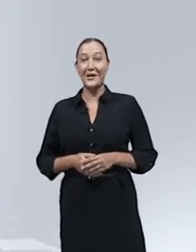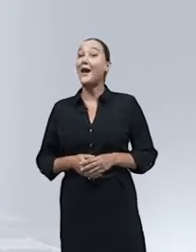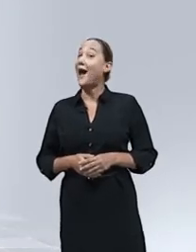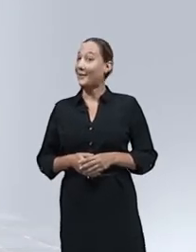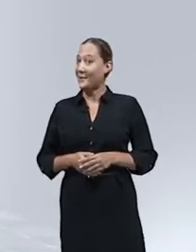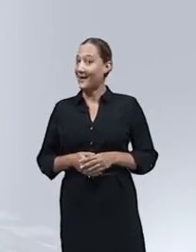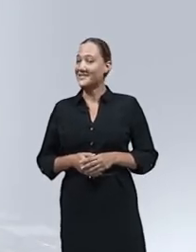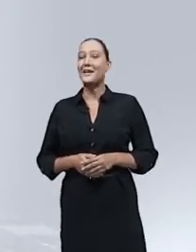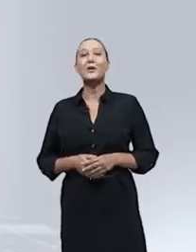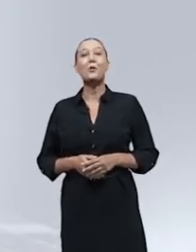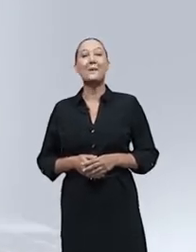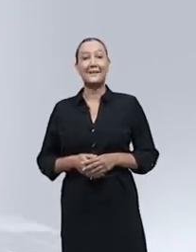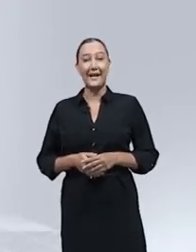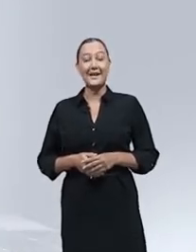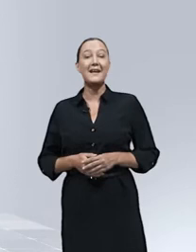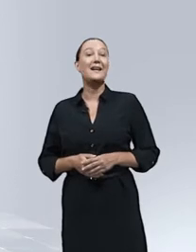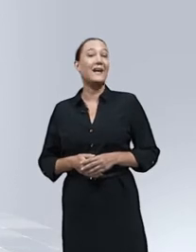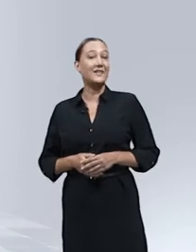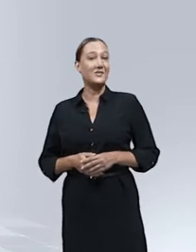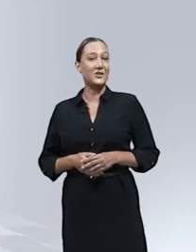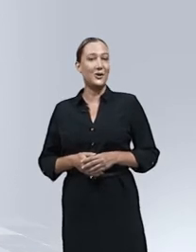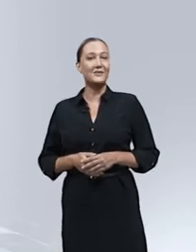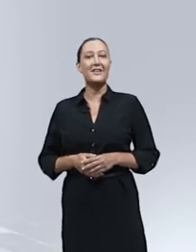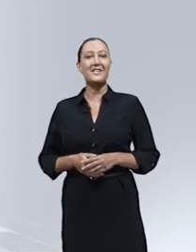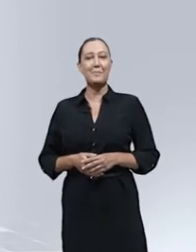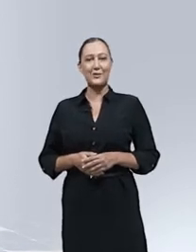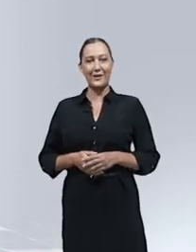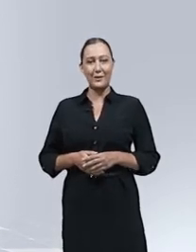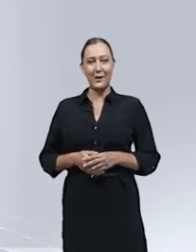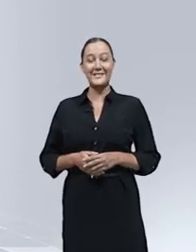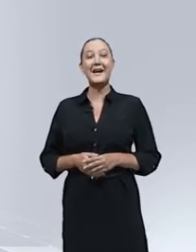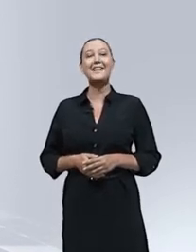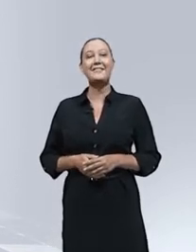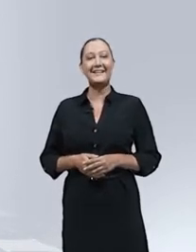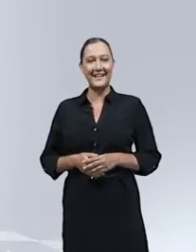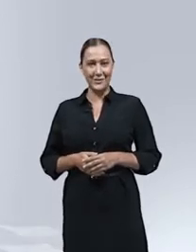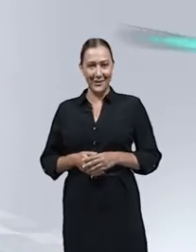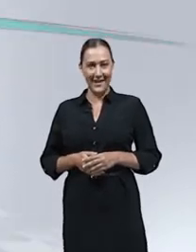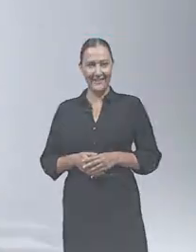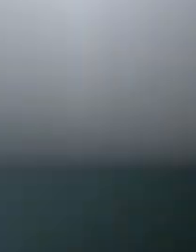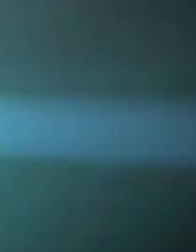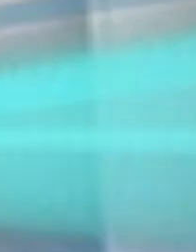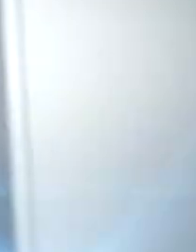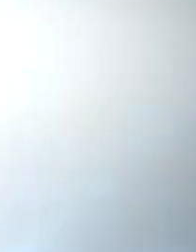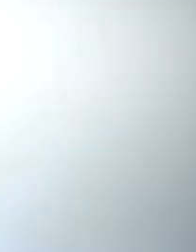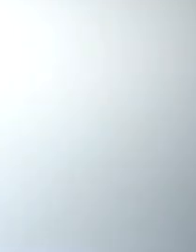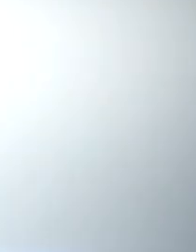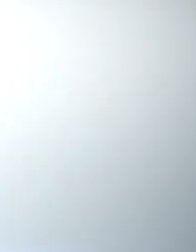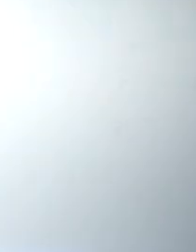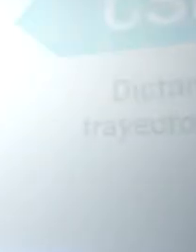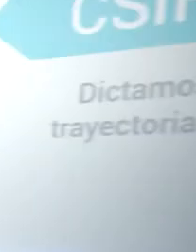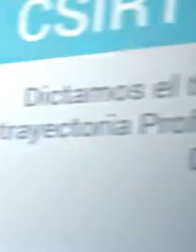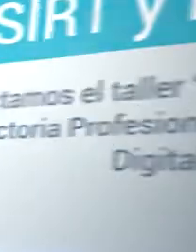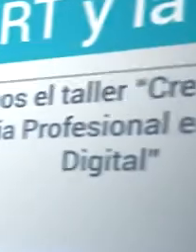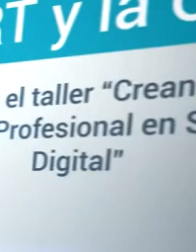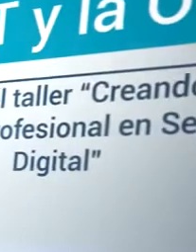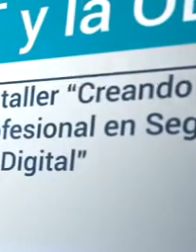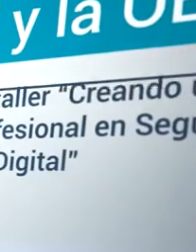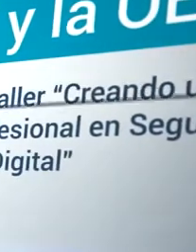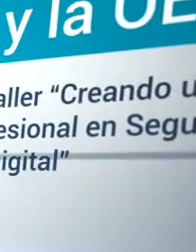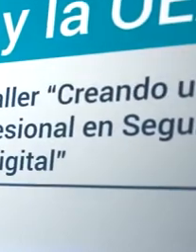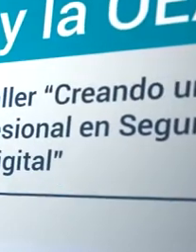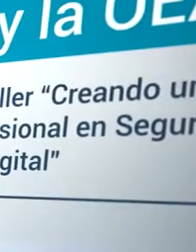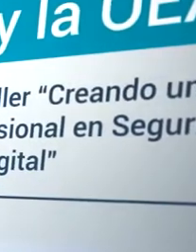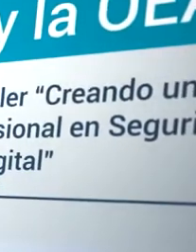servicios, además de completar la atención de despacho de grúas a nivel nacional. Con el CERCID y la